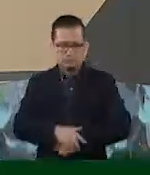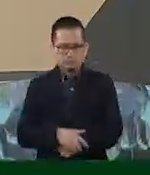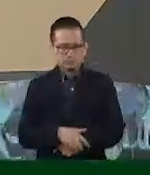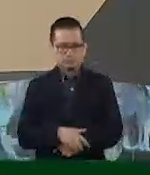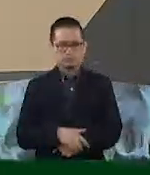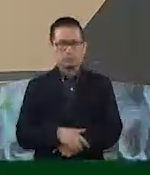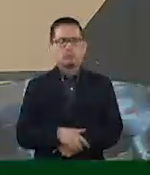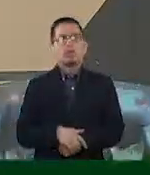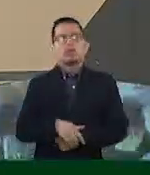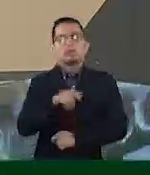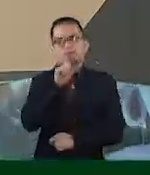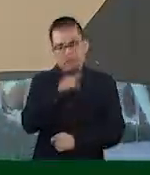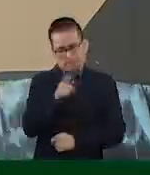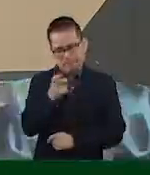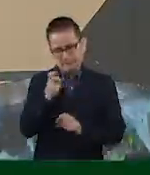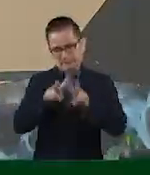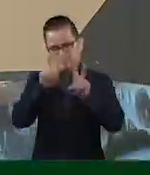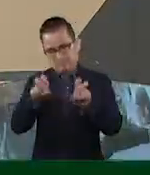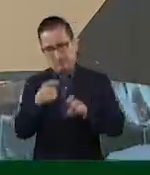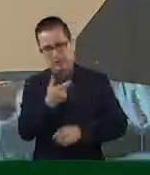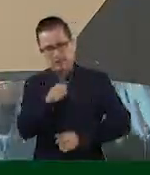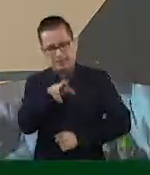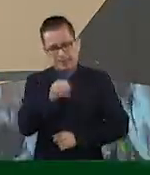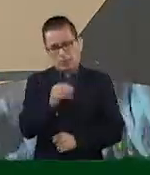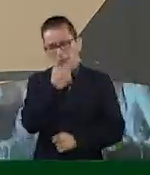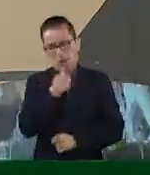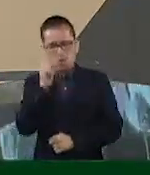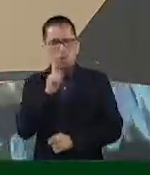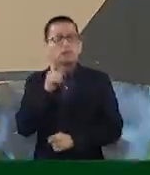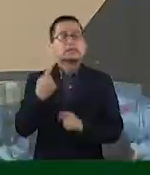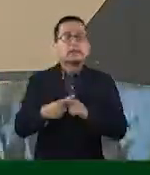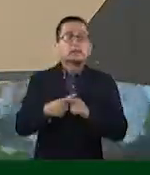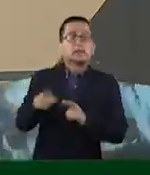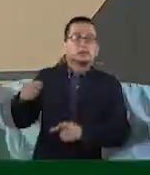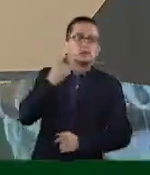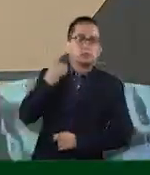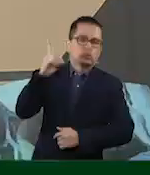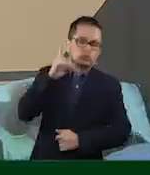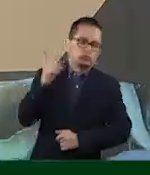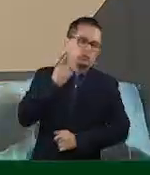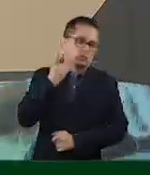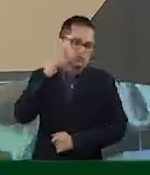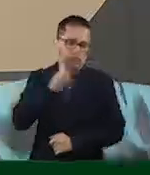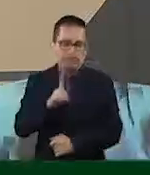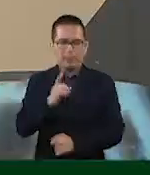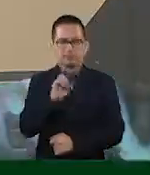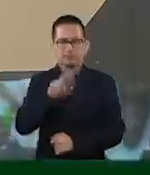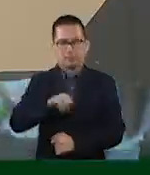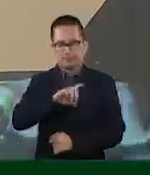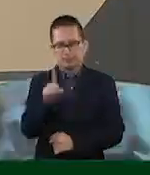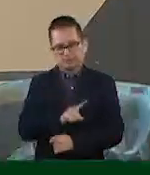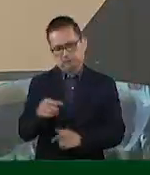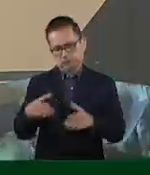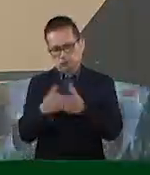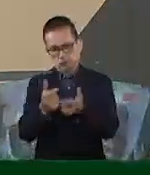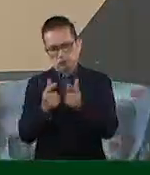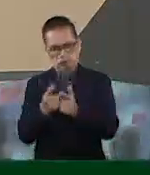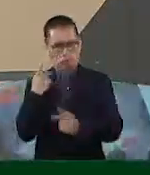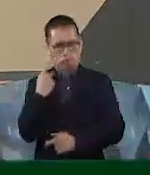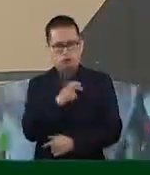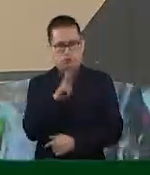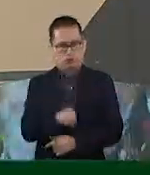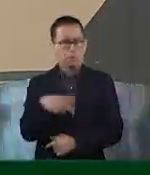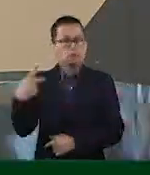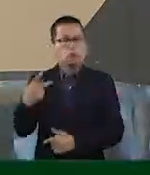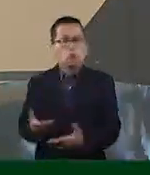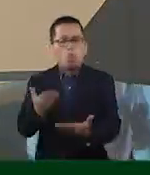Quien también habló de temas de género fue la diputada Claudia Sánchez del Partido Verde Ecologista de México, quien presentó una iniciativa de reforma para